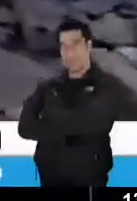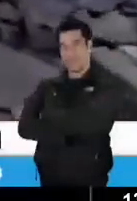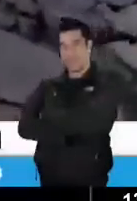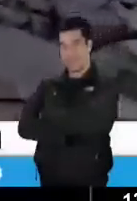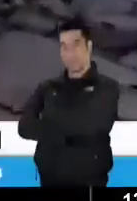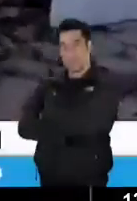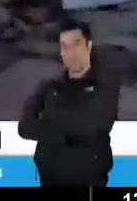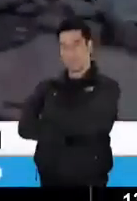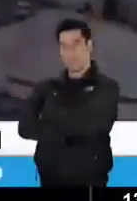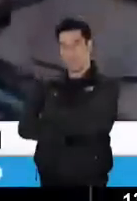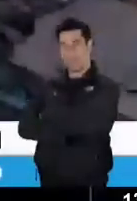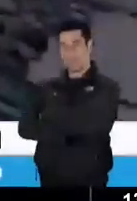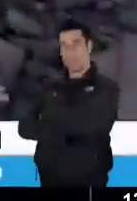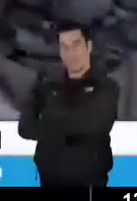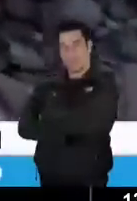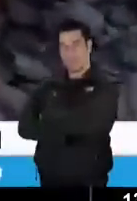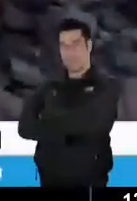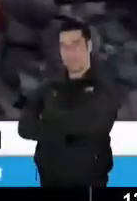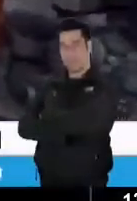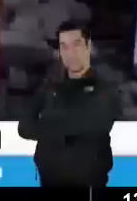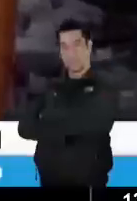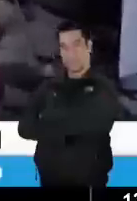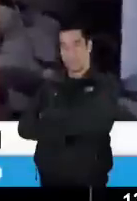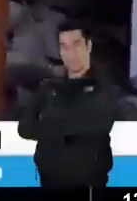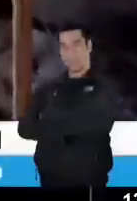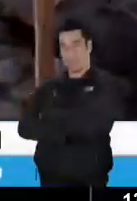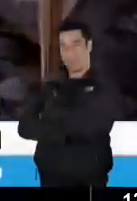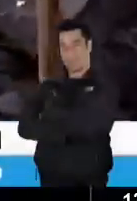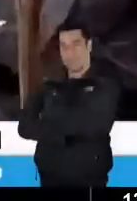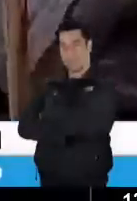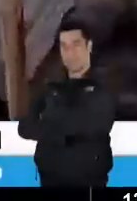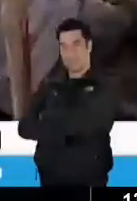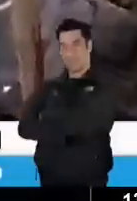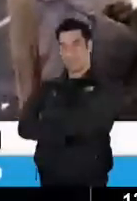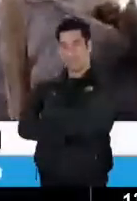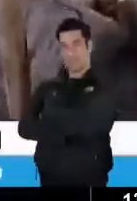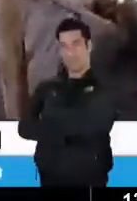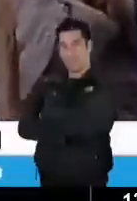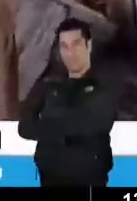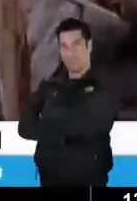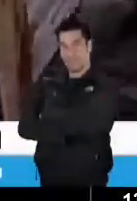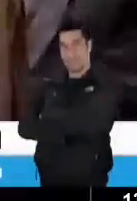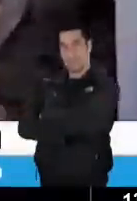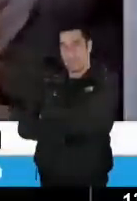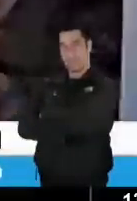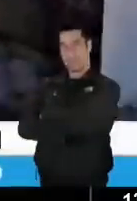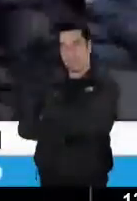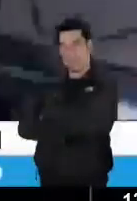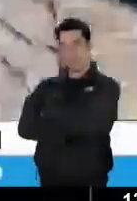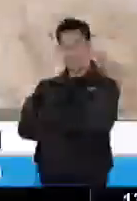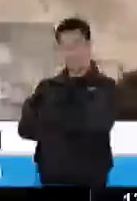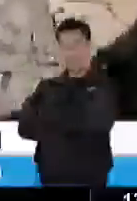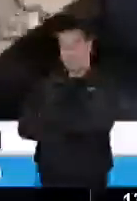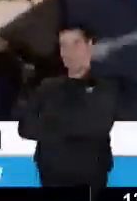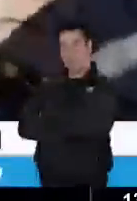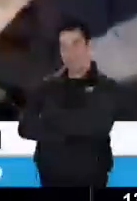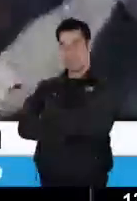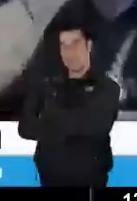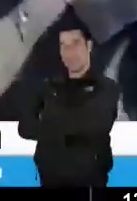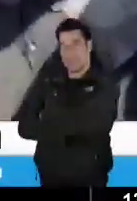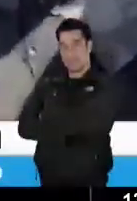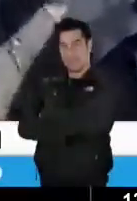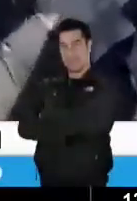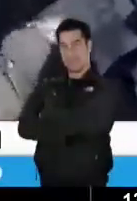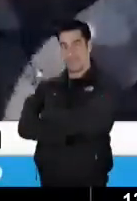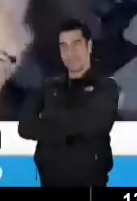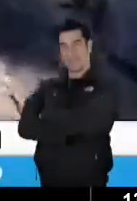este minuto, pero este memorial no era para él, sino que, como decíamos, a su hijo, que falleció, como decíamos, en este aparente ajuste de